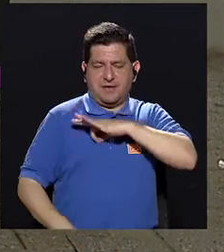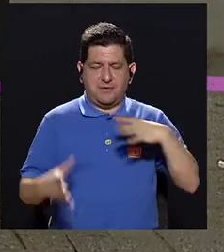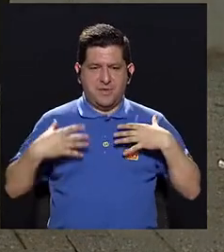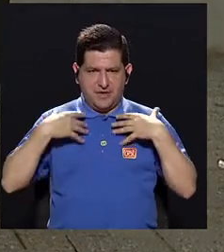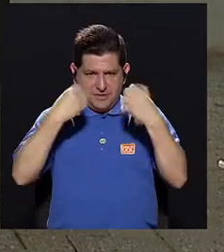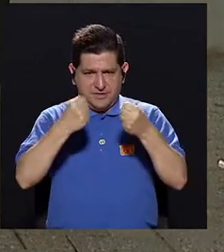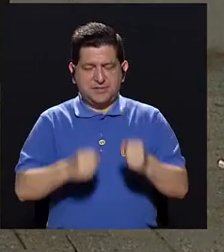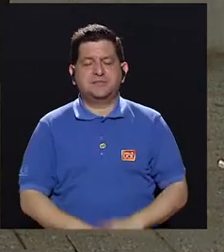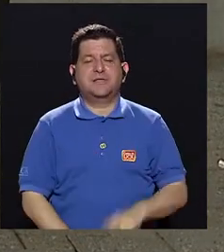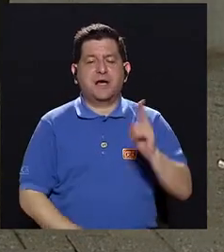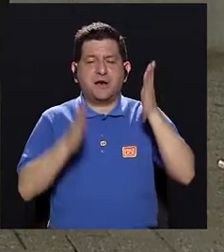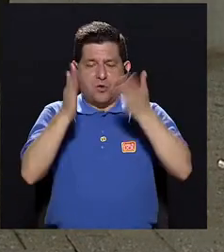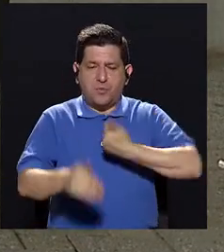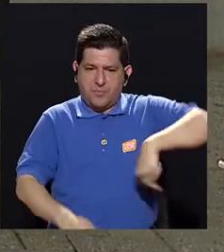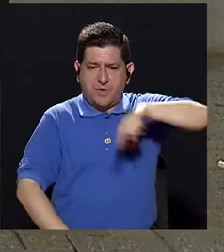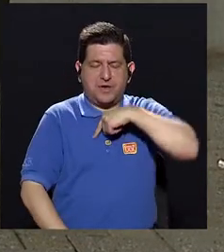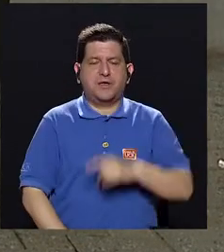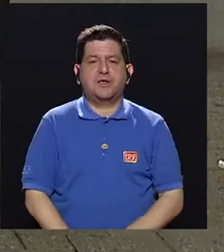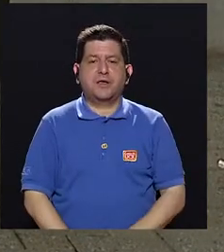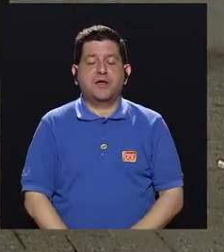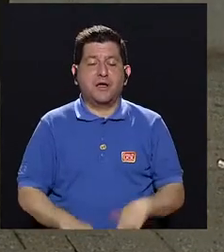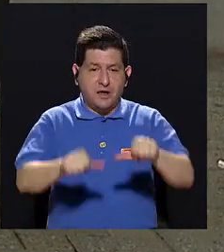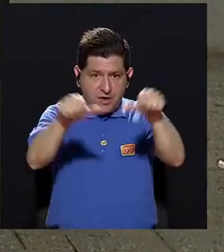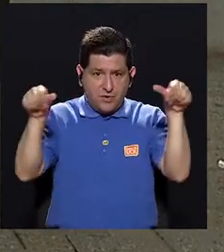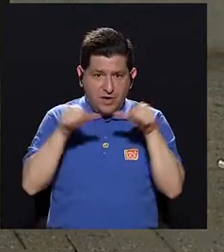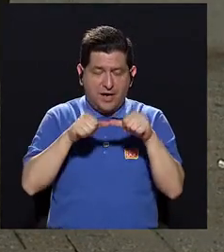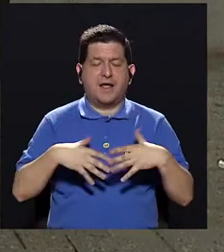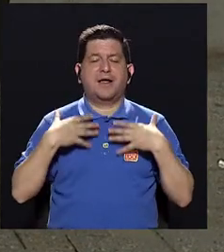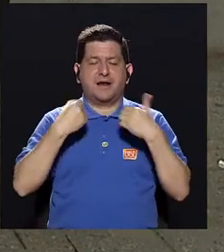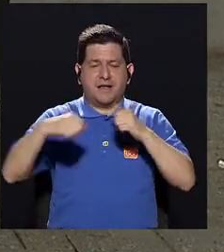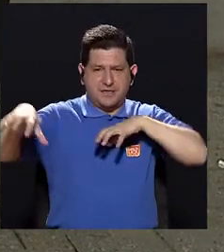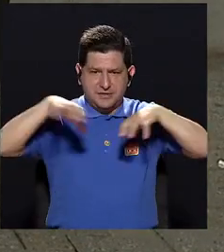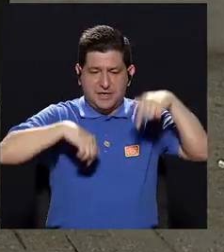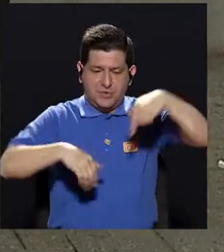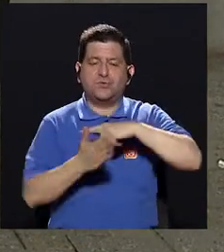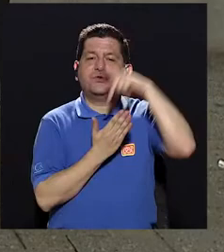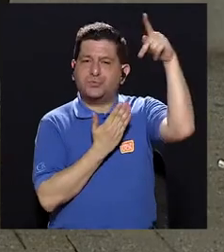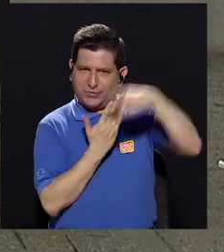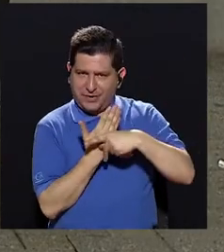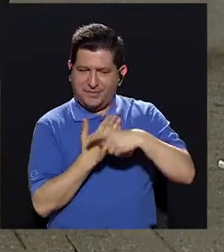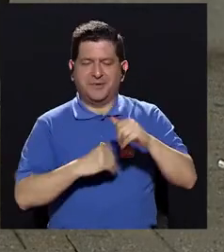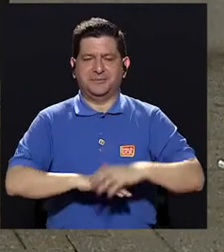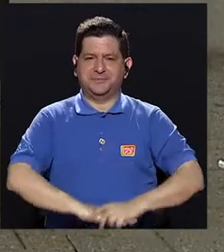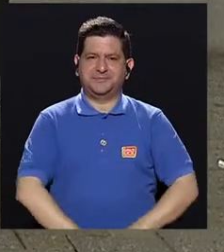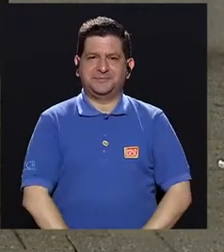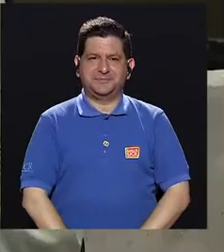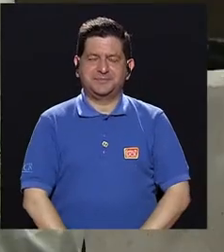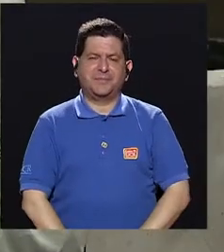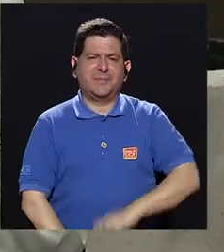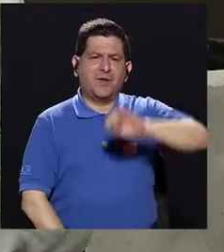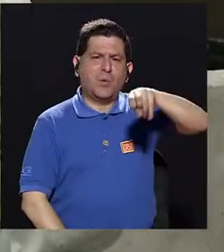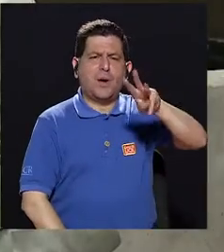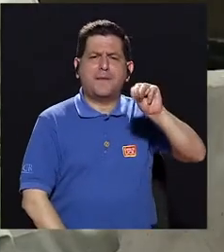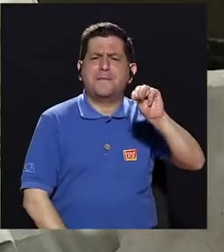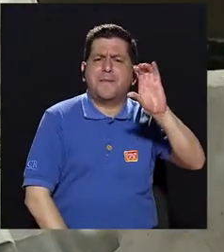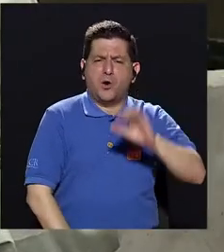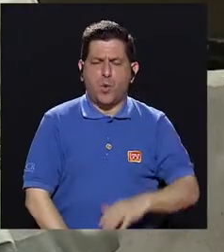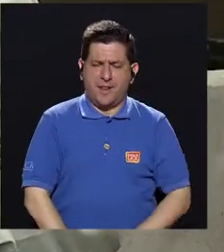además, pues, compañero de nosotros en la sección Salud en Movimiento de este programa. Juan Manuel,